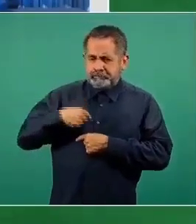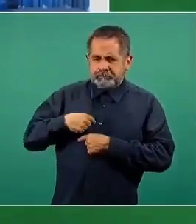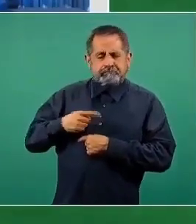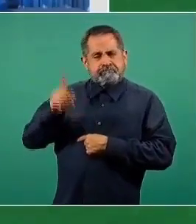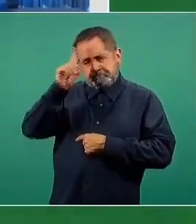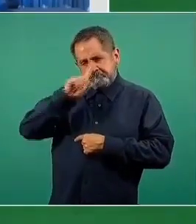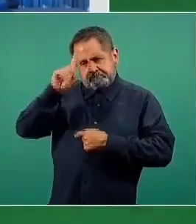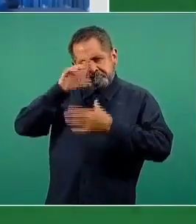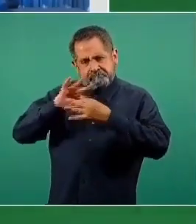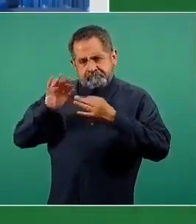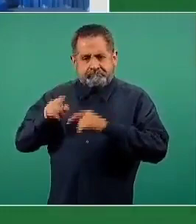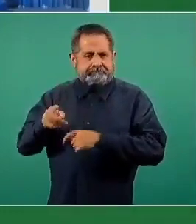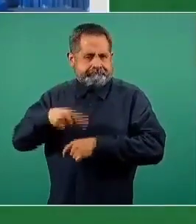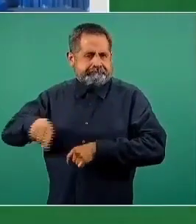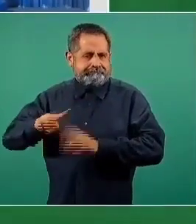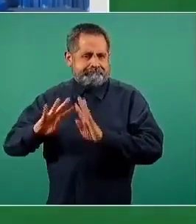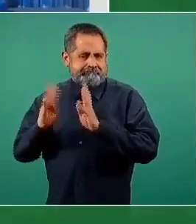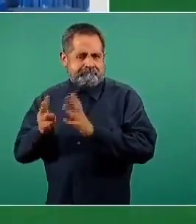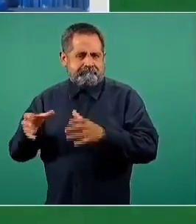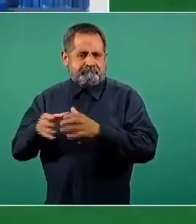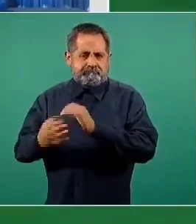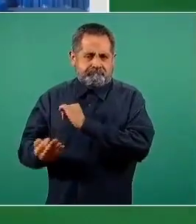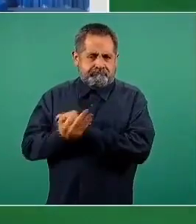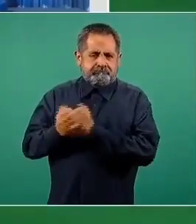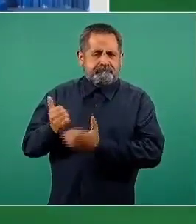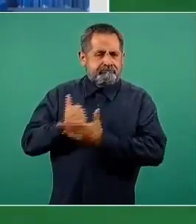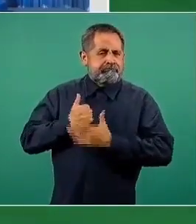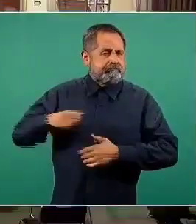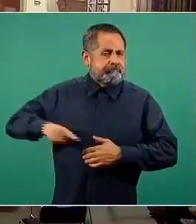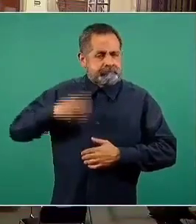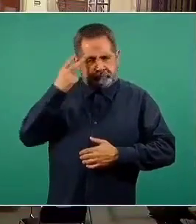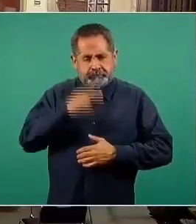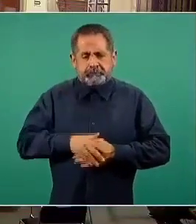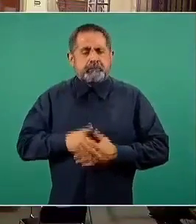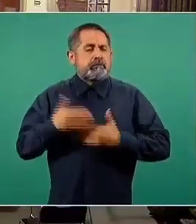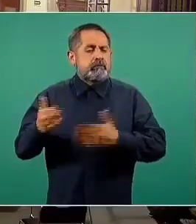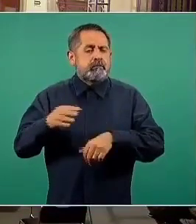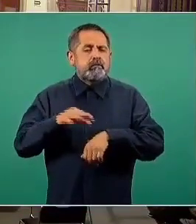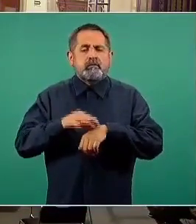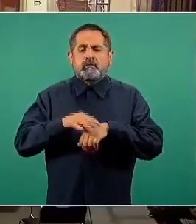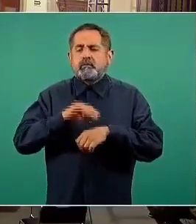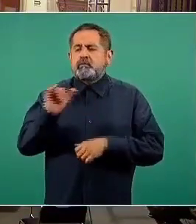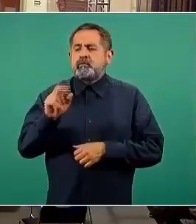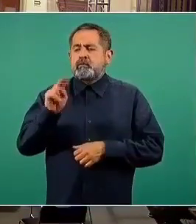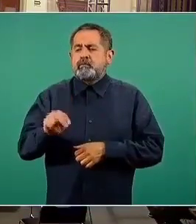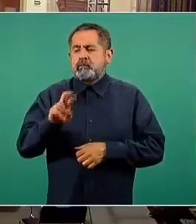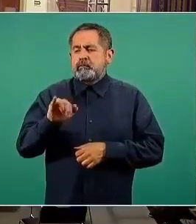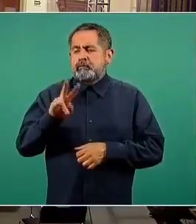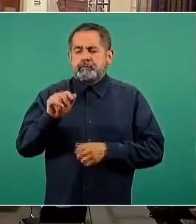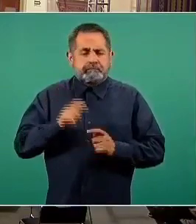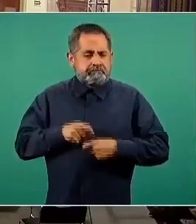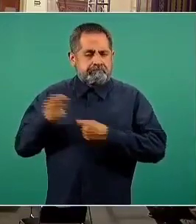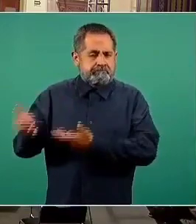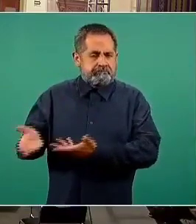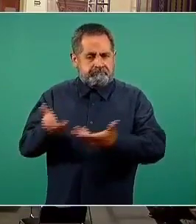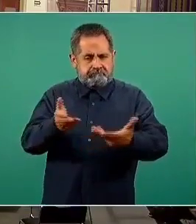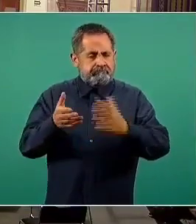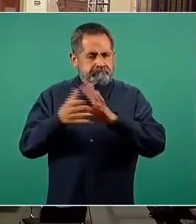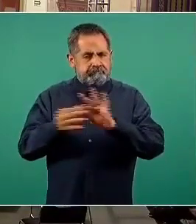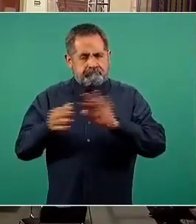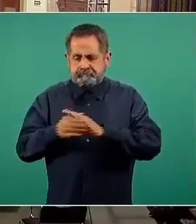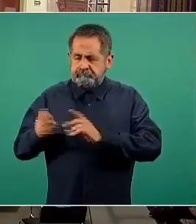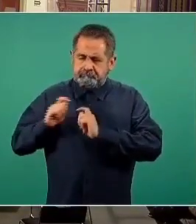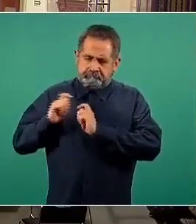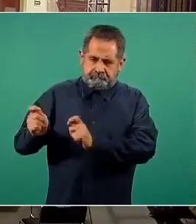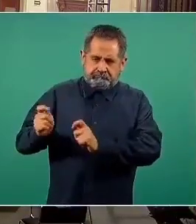en particular y para el Gobierno de México en general. Doctor Juan Rivera, si es tan amable de tomar la palabra y guiar el